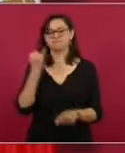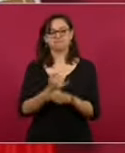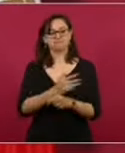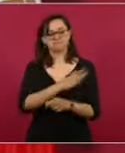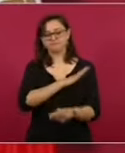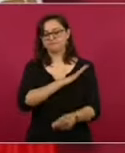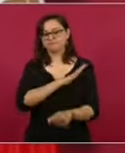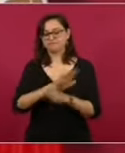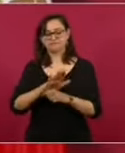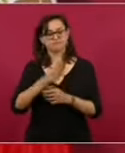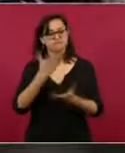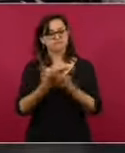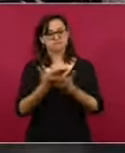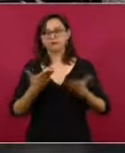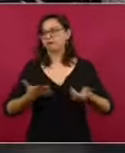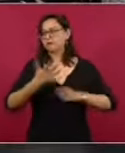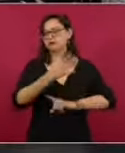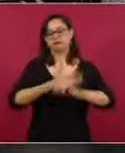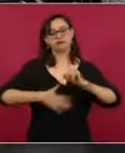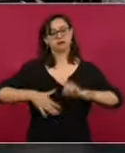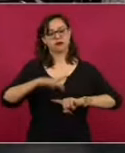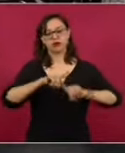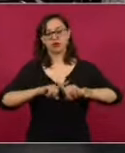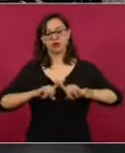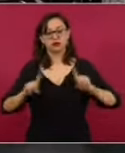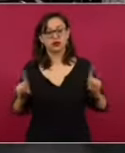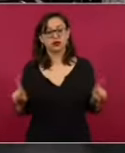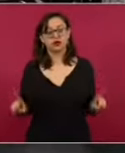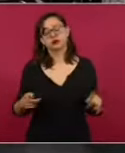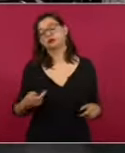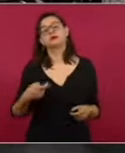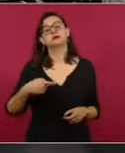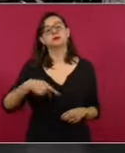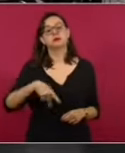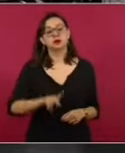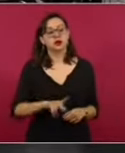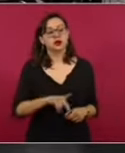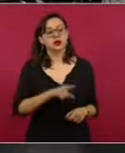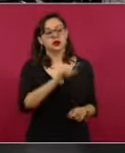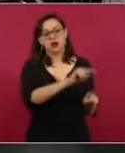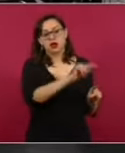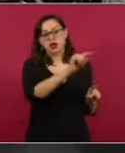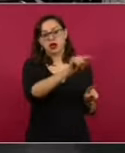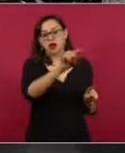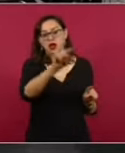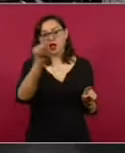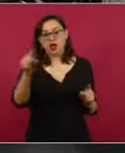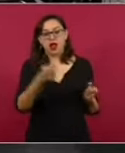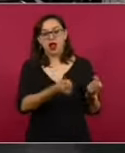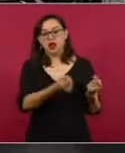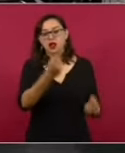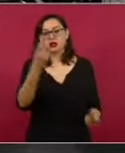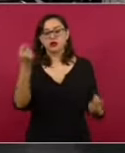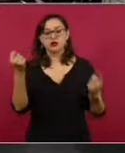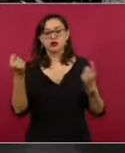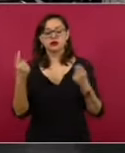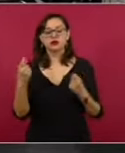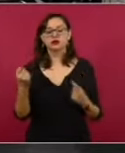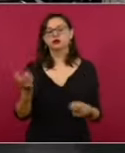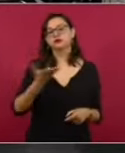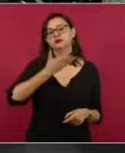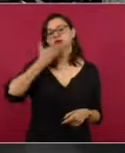Ya es otra la relación, pero se quedaron algunos pues mal acostumbrados.